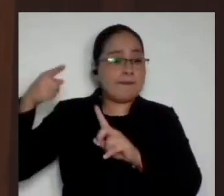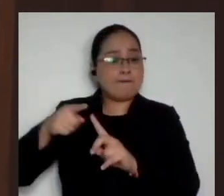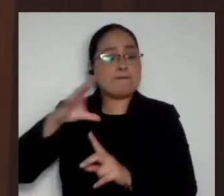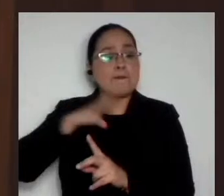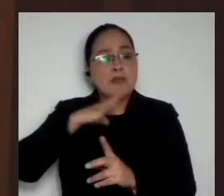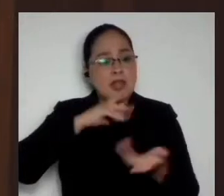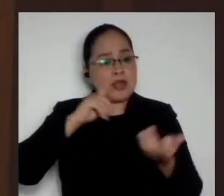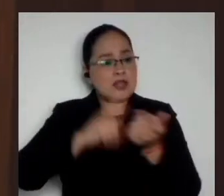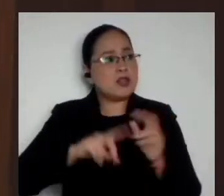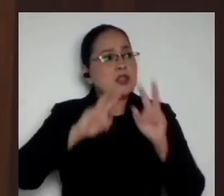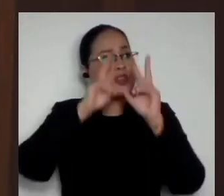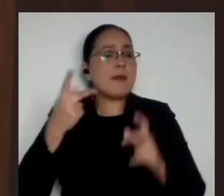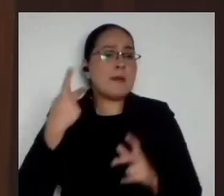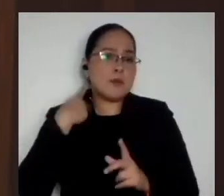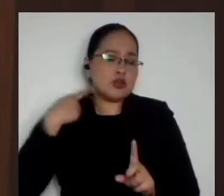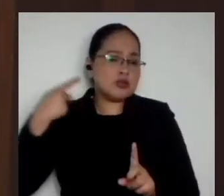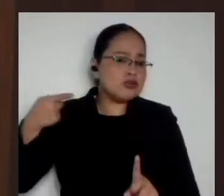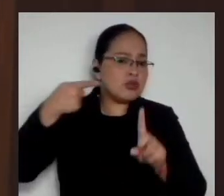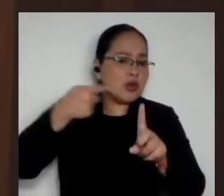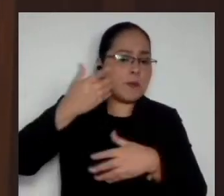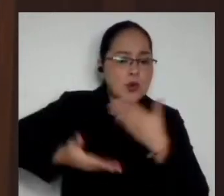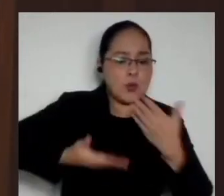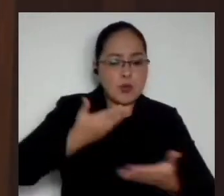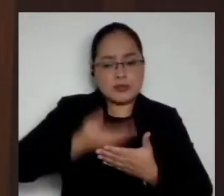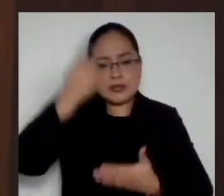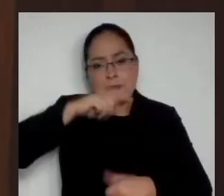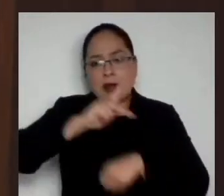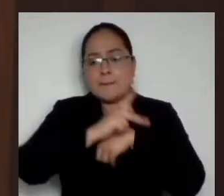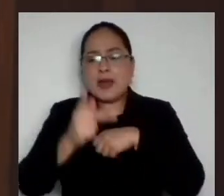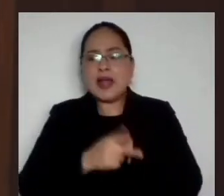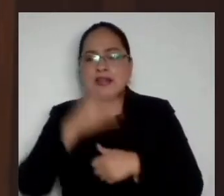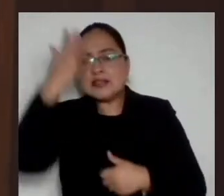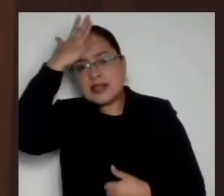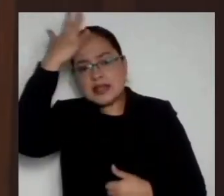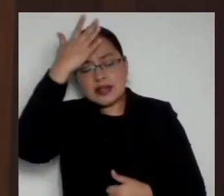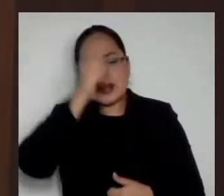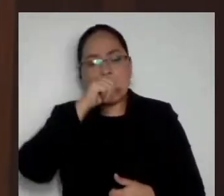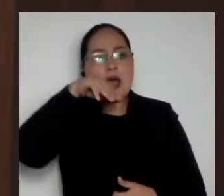el proyecto de nación que encabeza el presidente de la República.